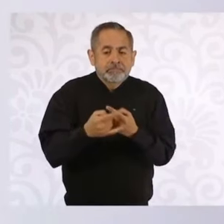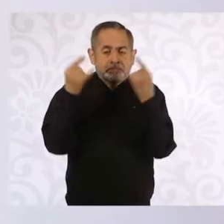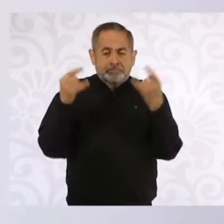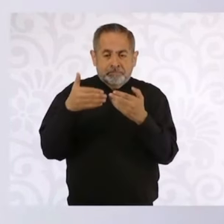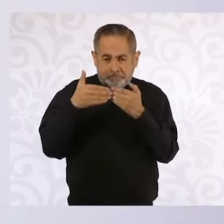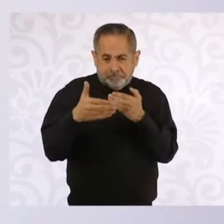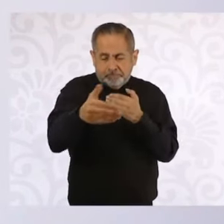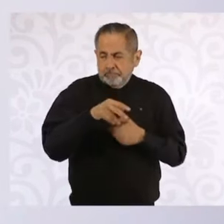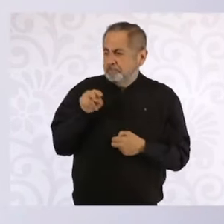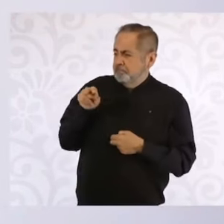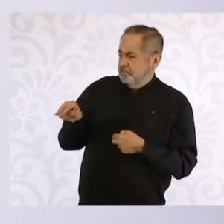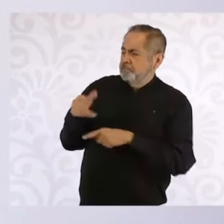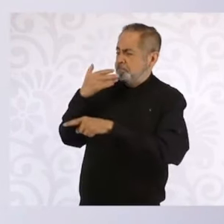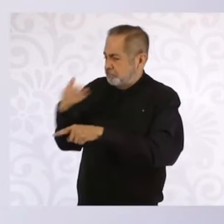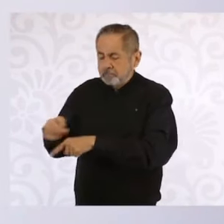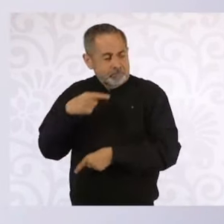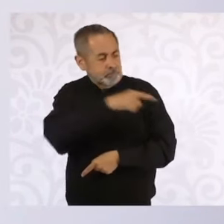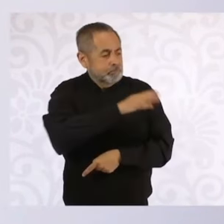pueblo y la historia.